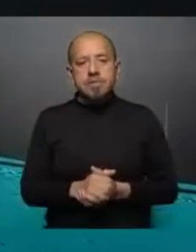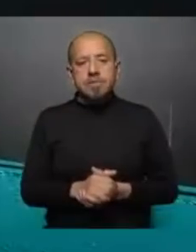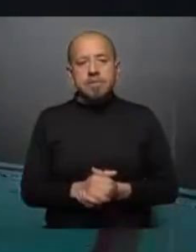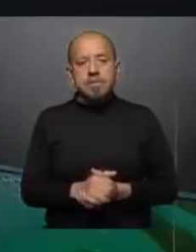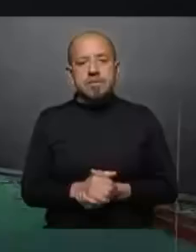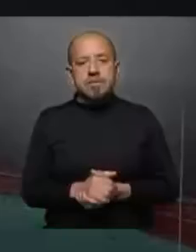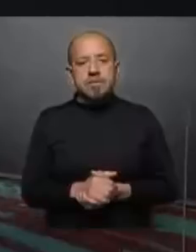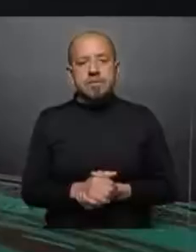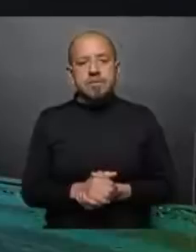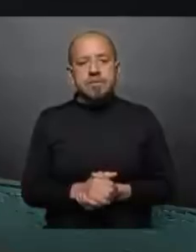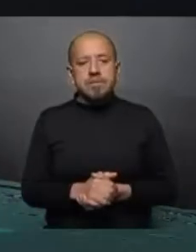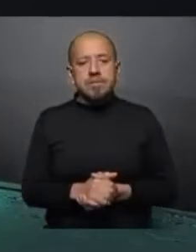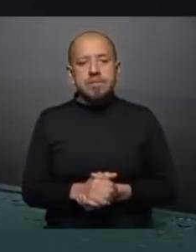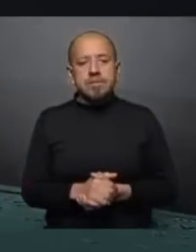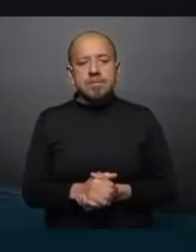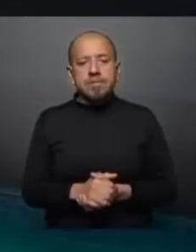horas en vivo por